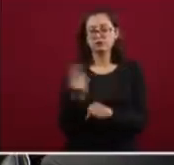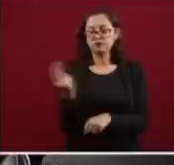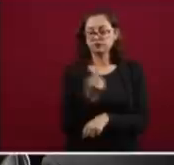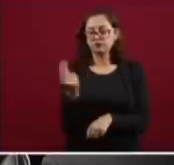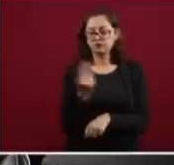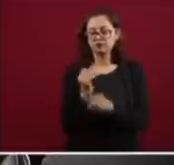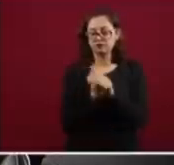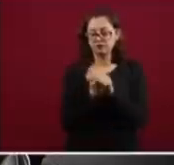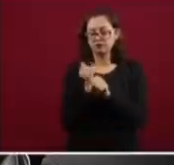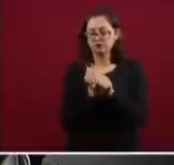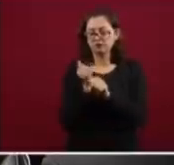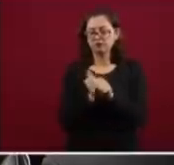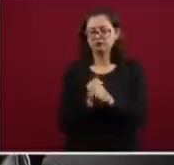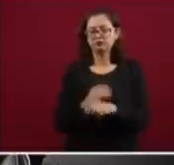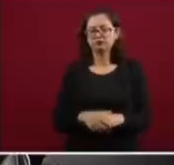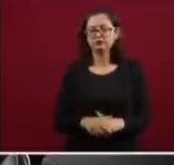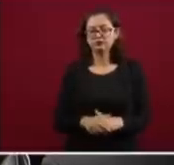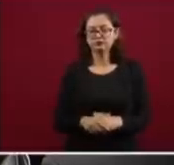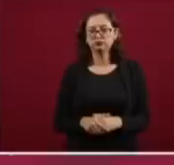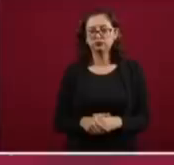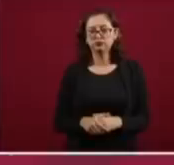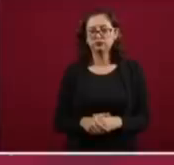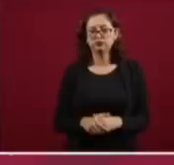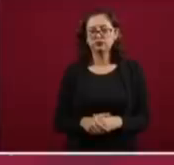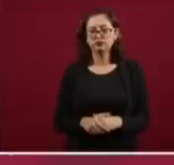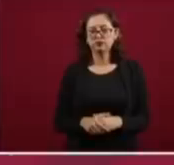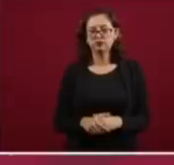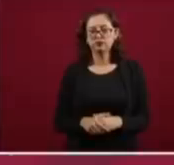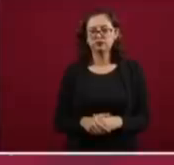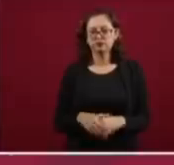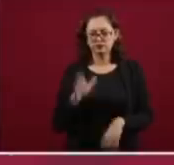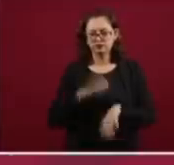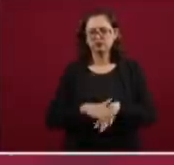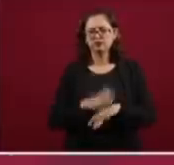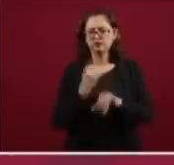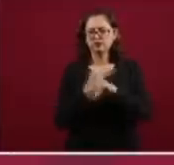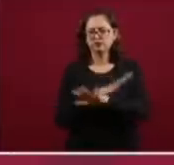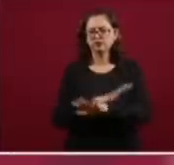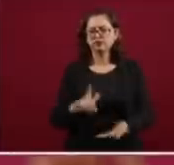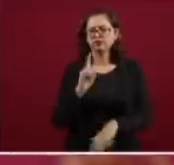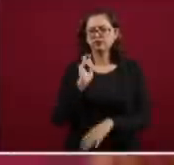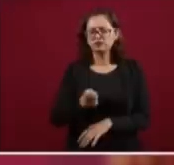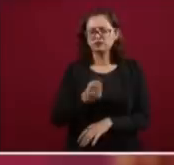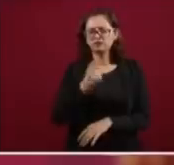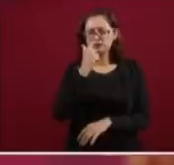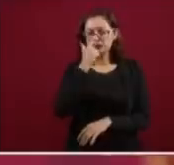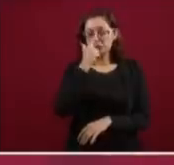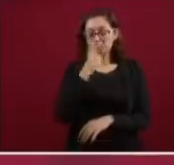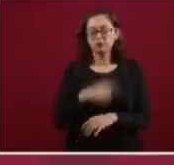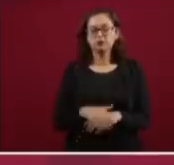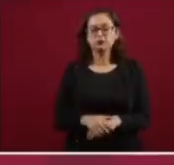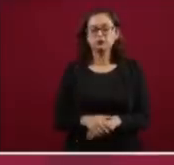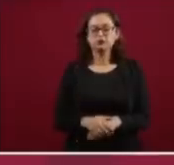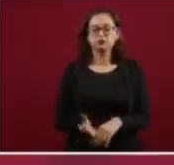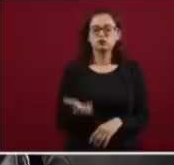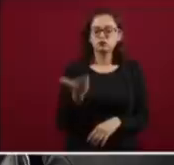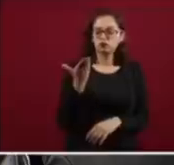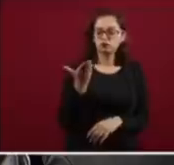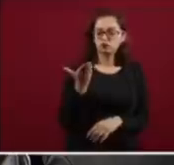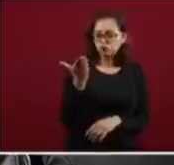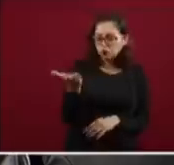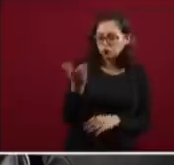la forma de que este se conozca el asunto si usted ha enfatizado en